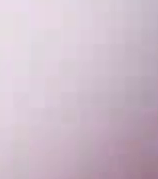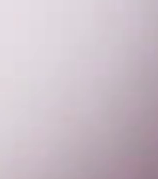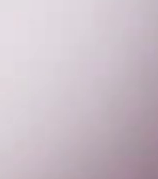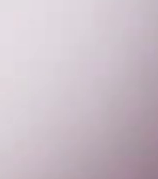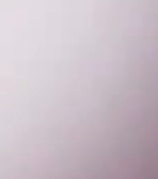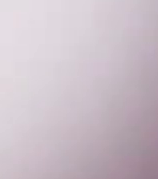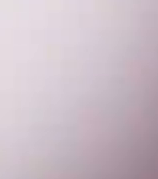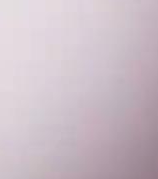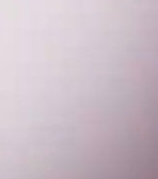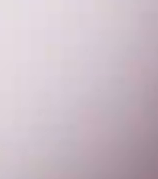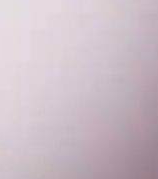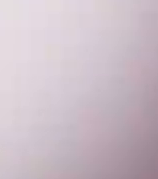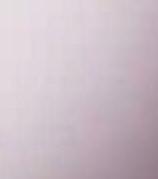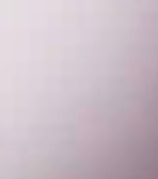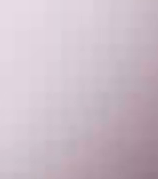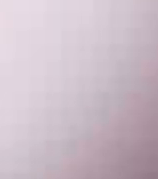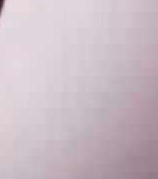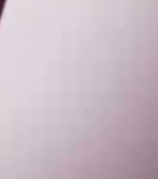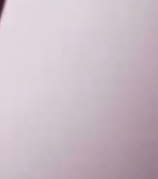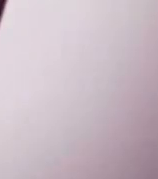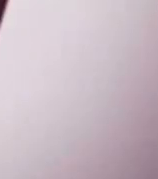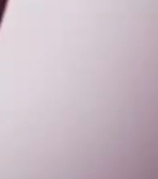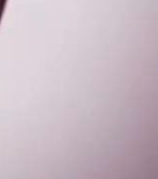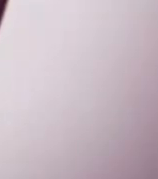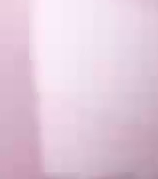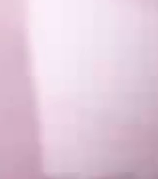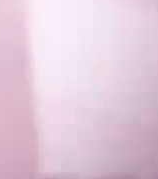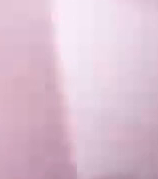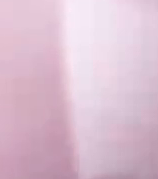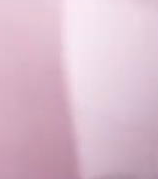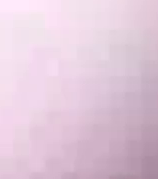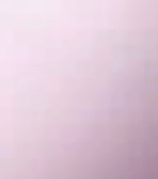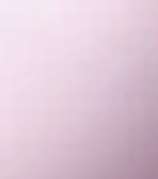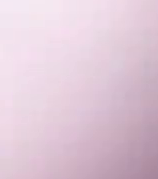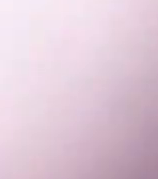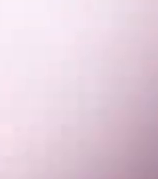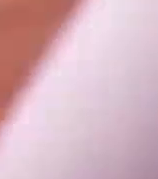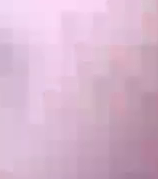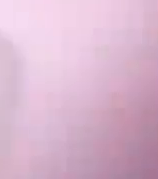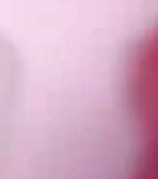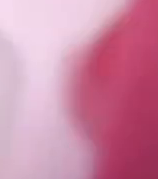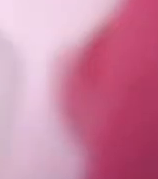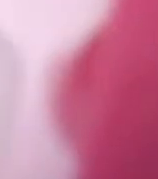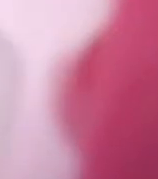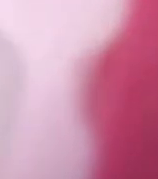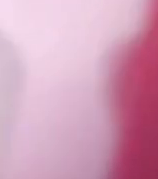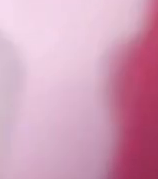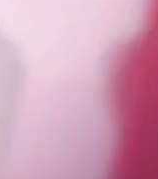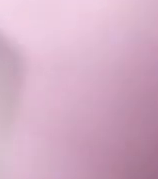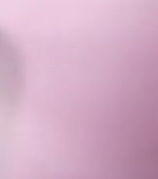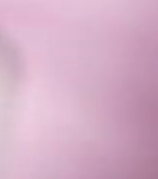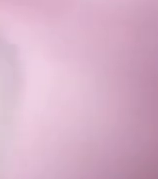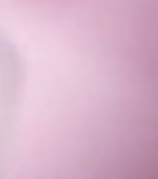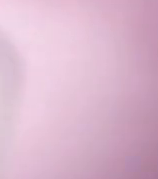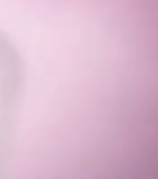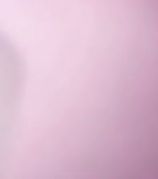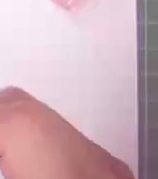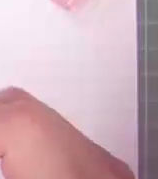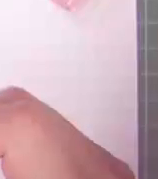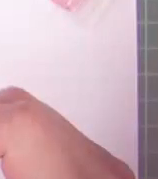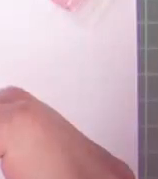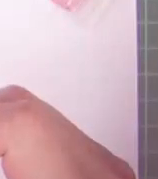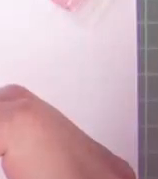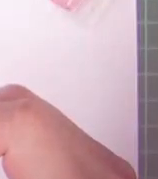y mostramos nuestra máxima publicidad. Nuestros valores democráticos los diseñamos todas y